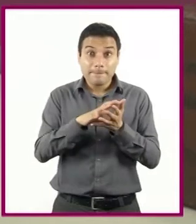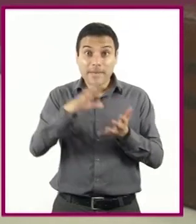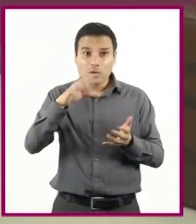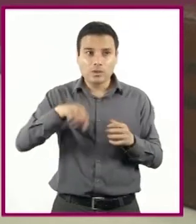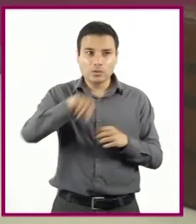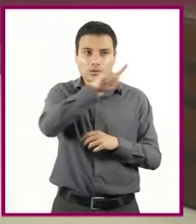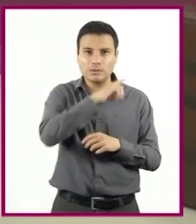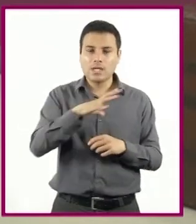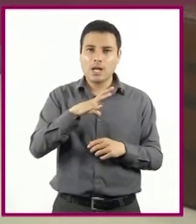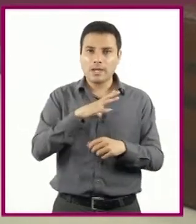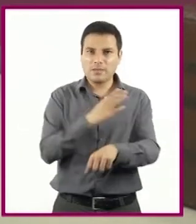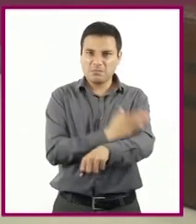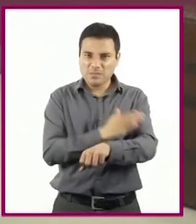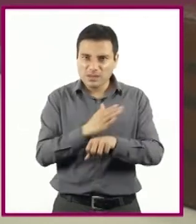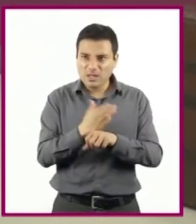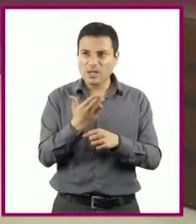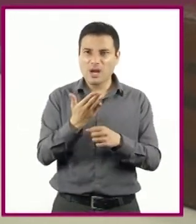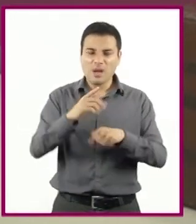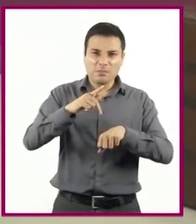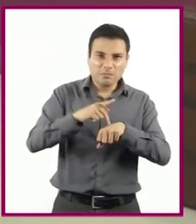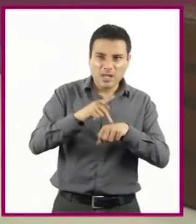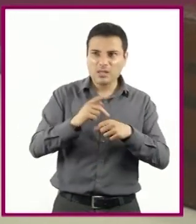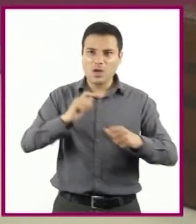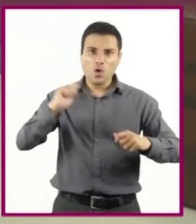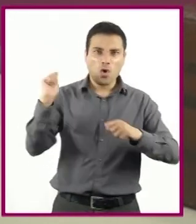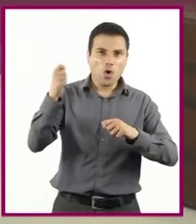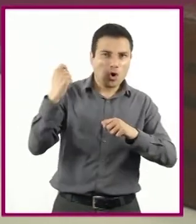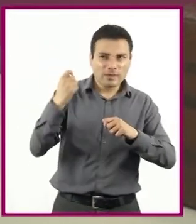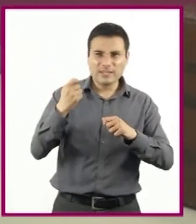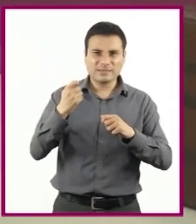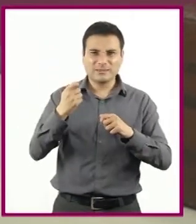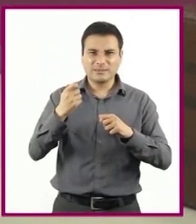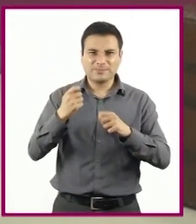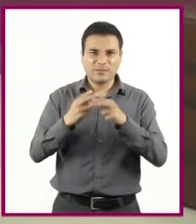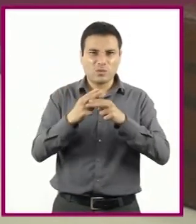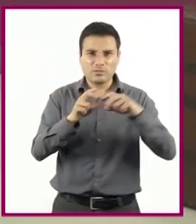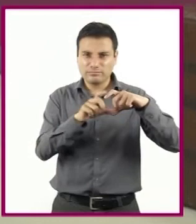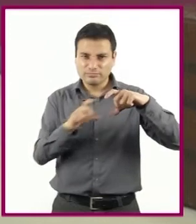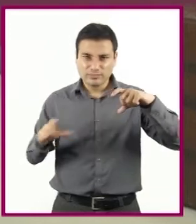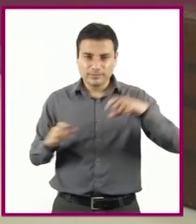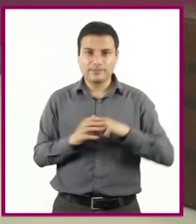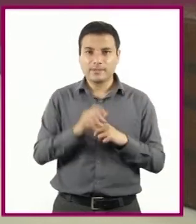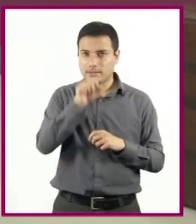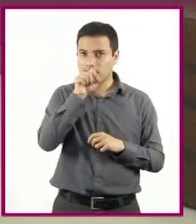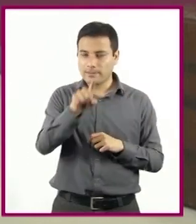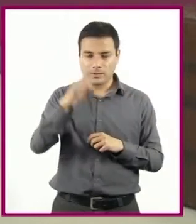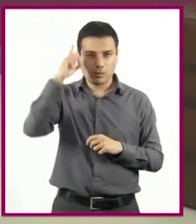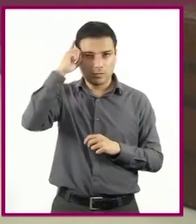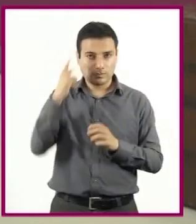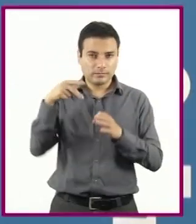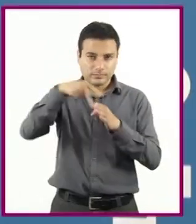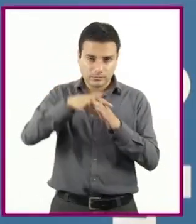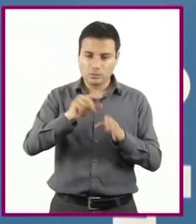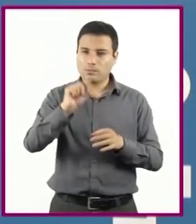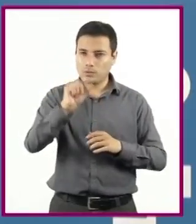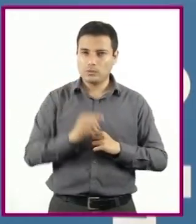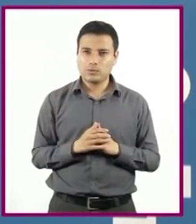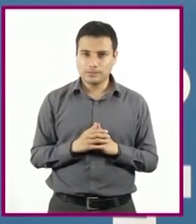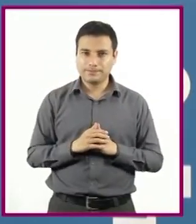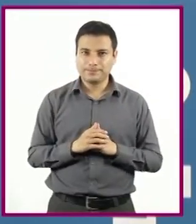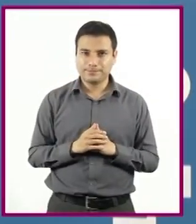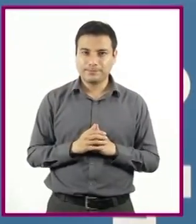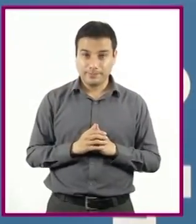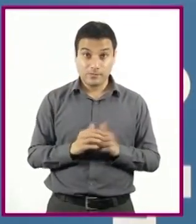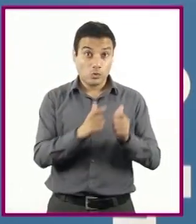con palos, hondas, piedras y machetes, con muy pocas armas de fuego y caballos. El movimiento insurgente contó